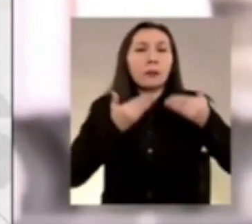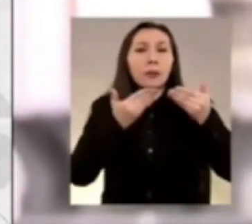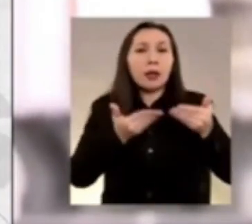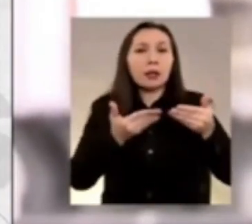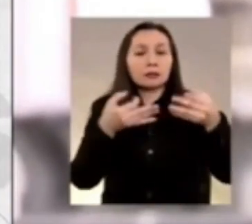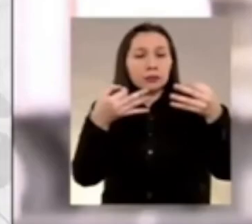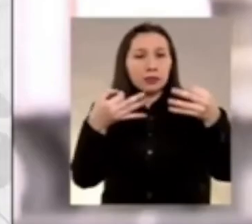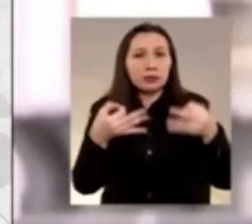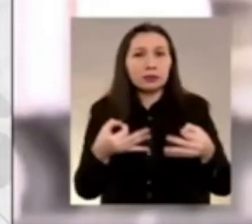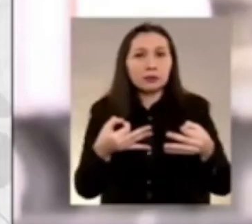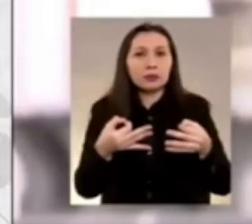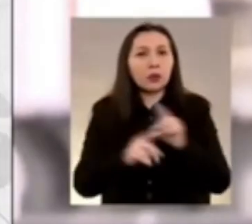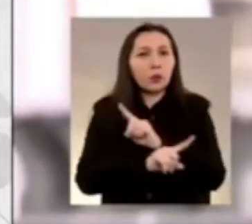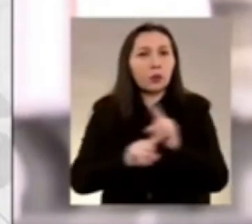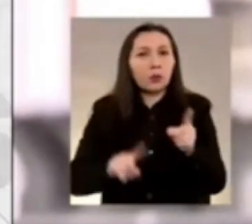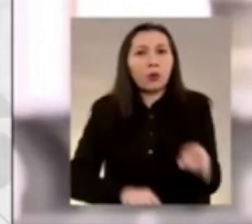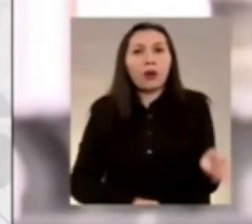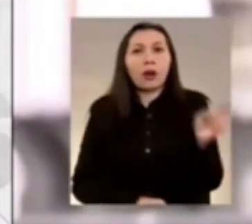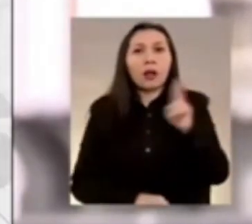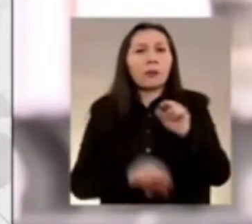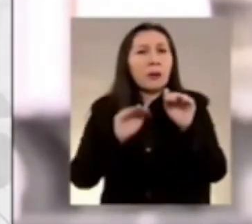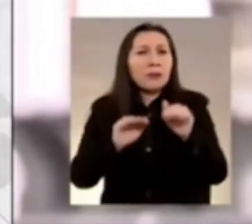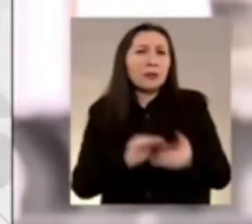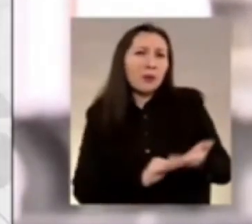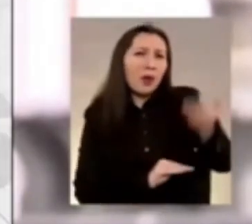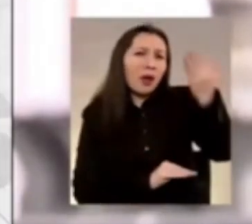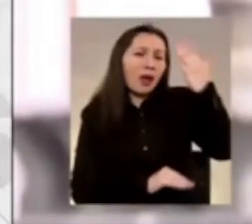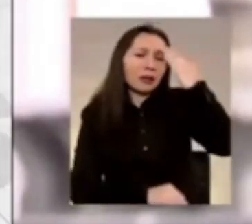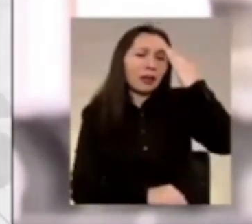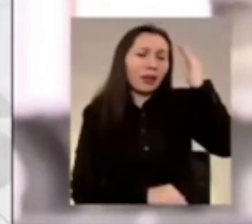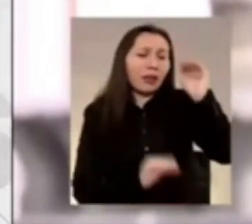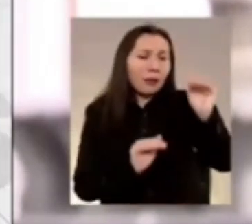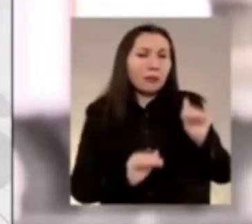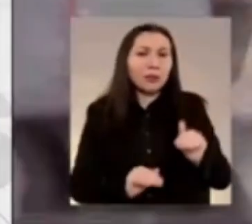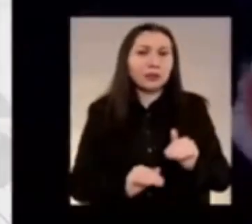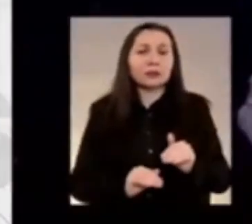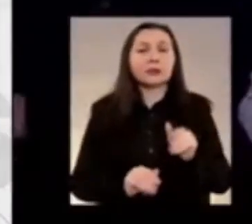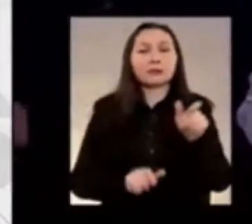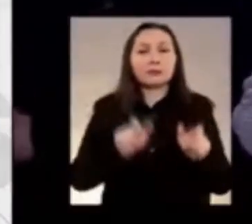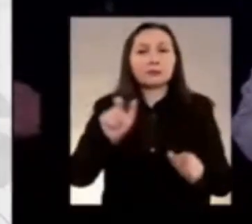y asegurar la no repetición de los hechos de ese día.